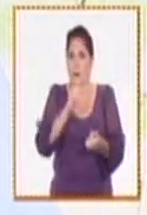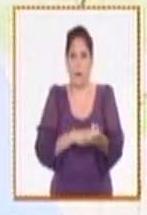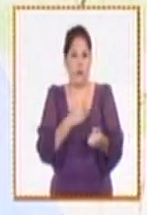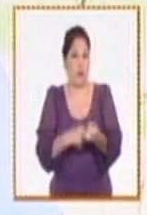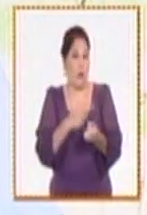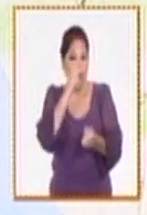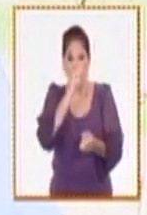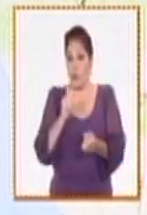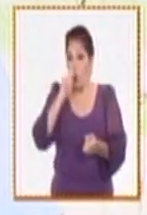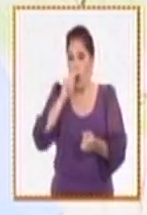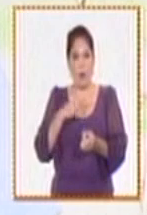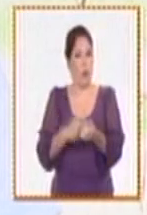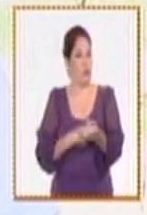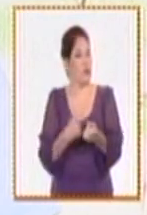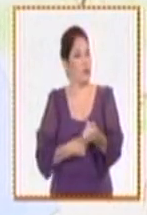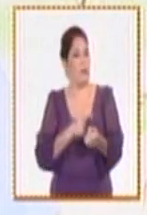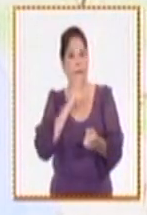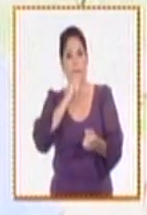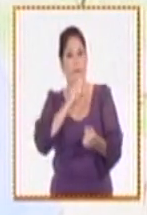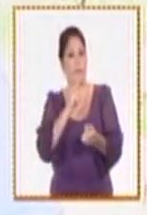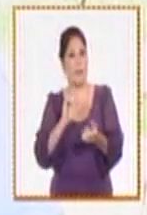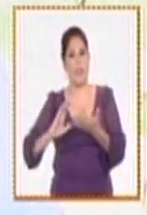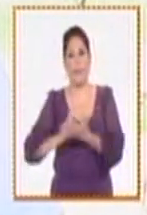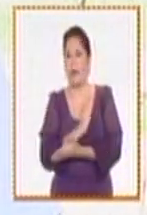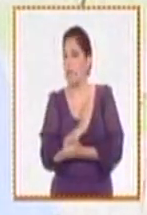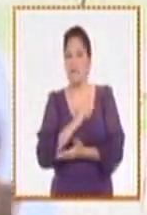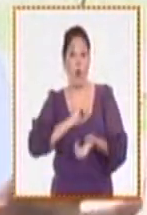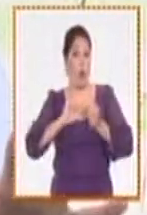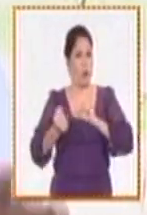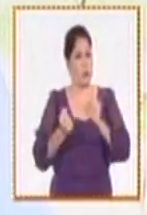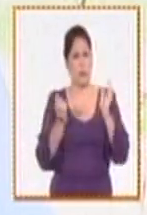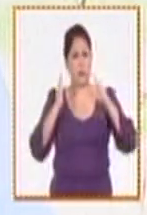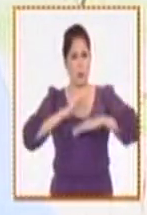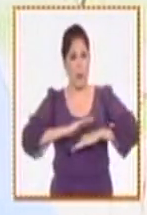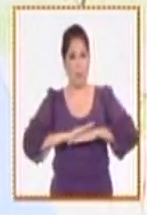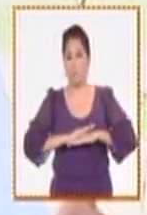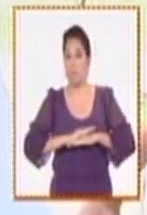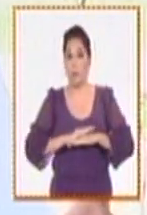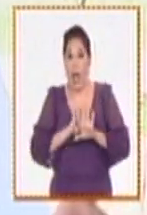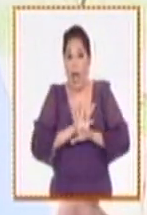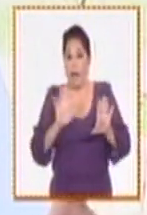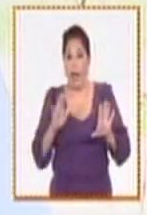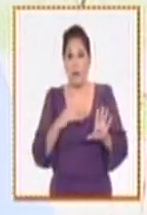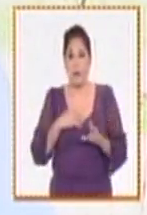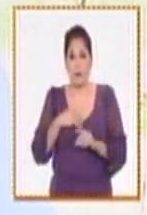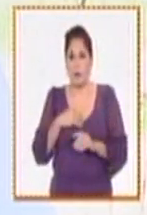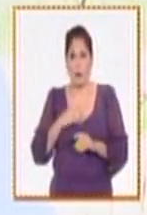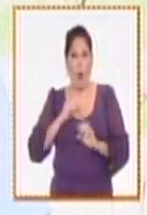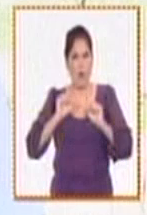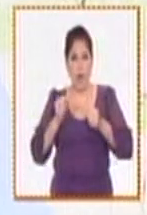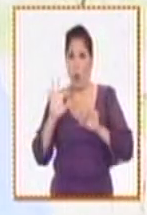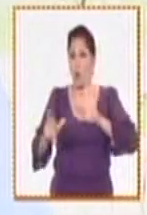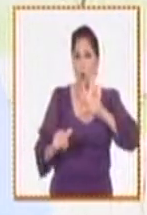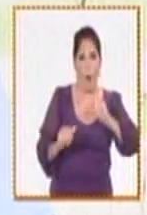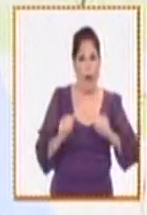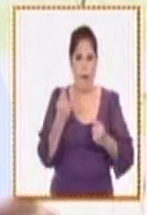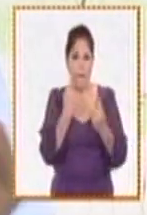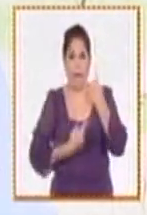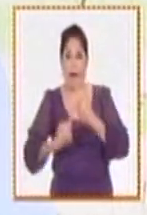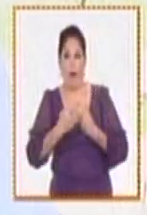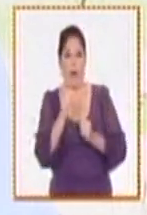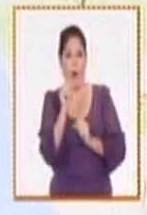dominado por las drogas, llegue a tener el control de sí mismo. Pierdes amor por ti mismo y perdiendo amor por ti, ya no hay amor por